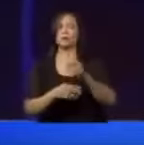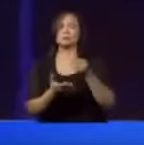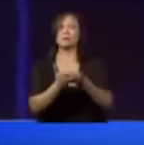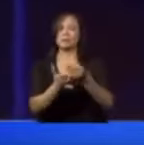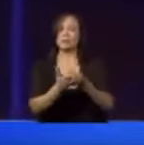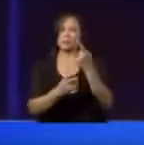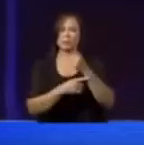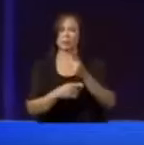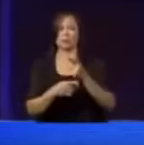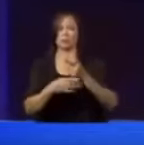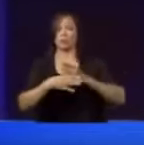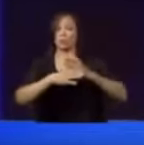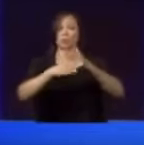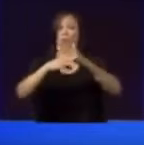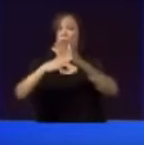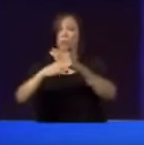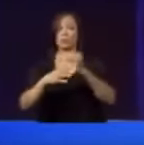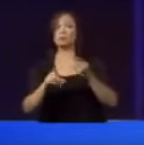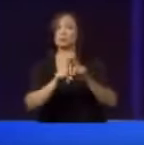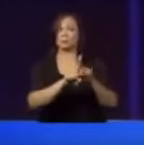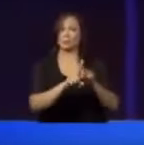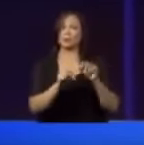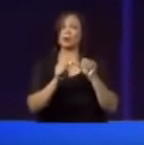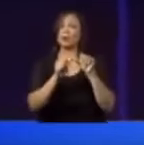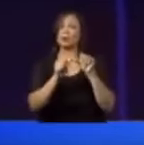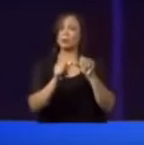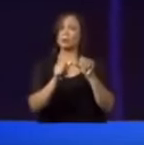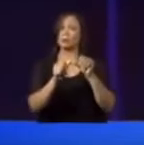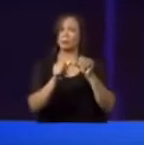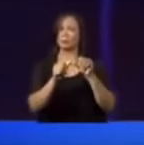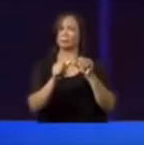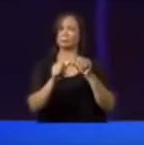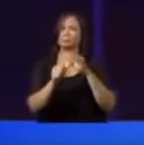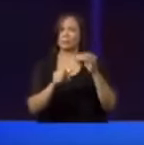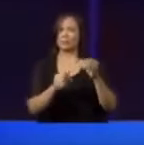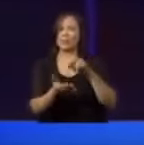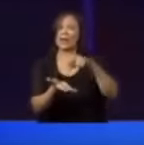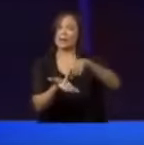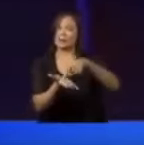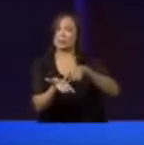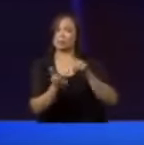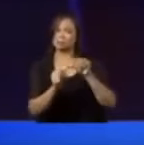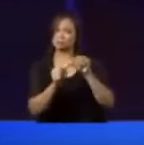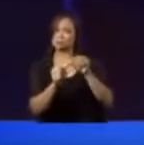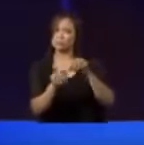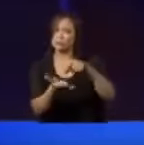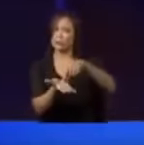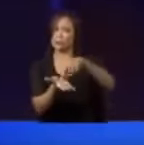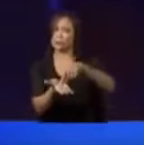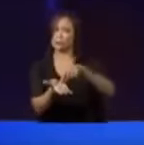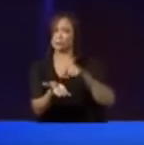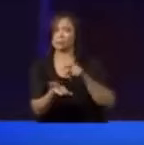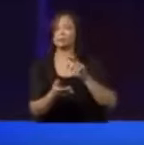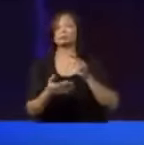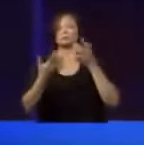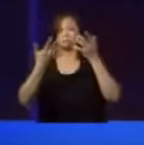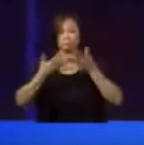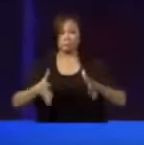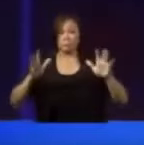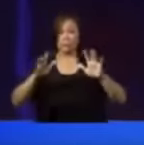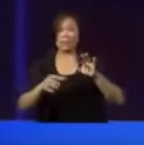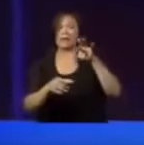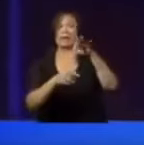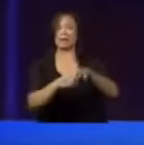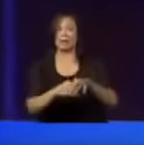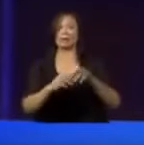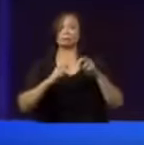más dinero para nuestra infraestructura y también para el sostenimiento, la sostenibilidad de la deuda pública. Ahora, cuando después de pasar las